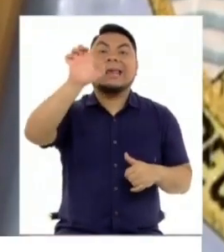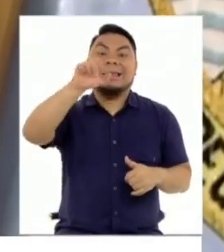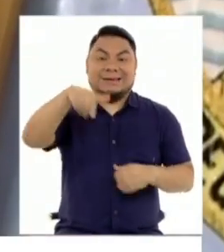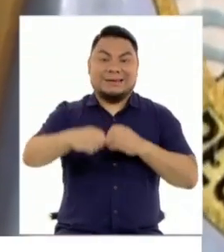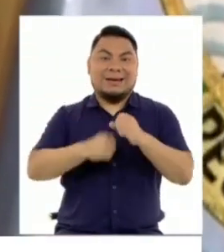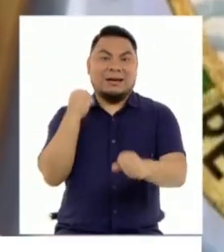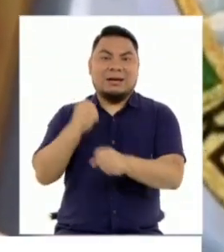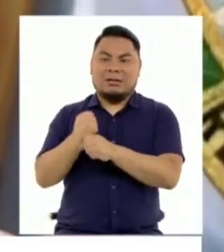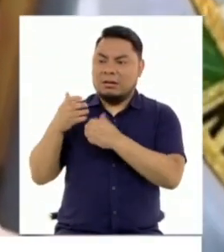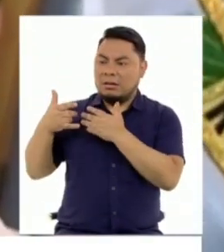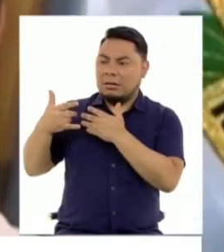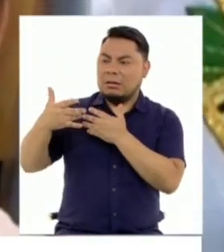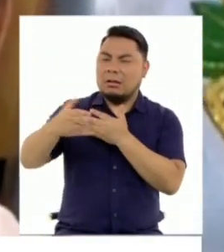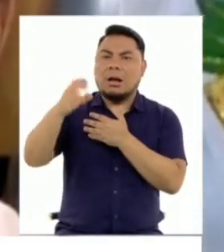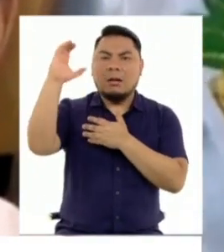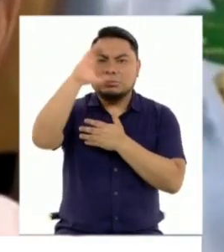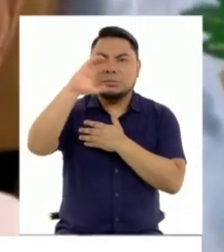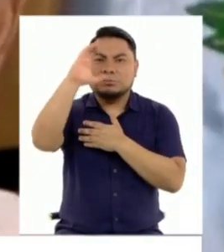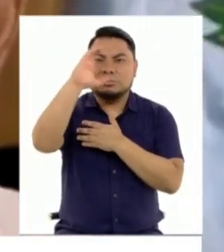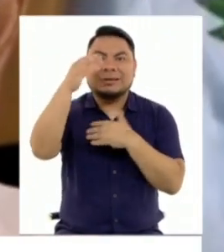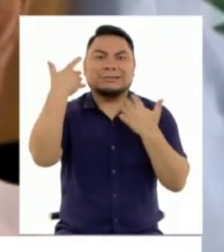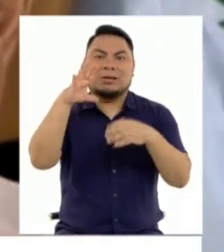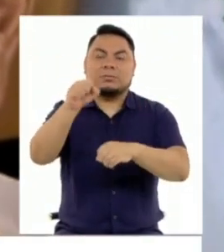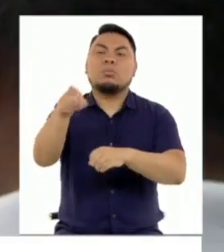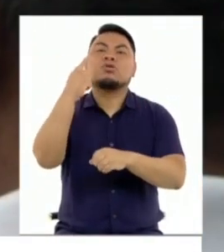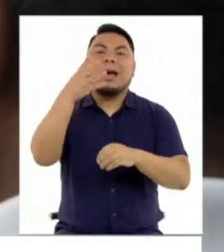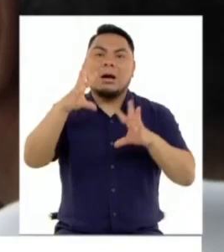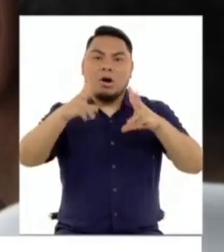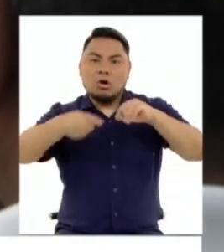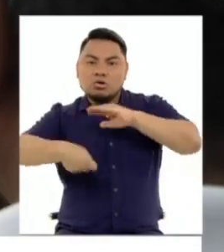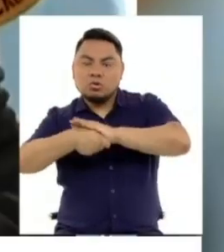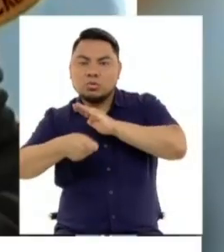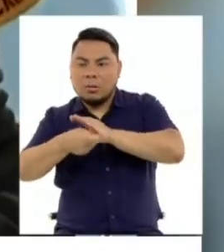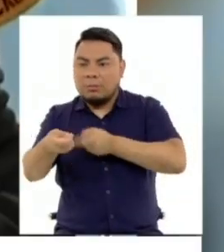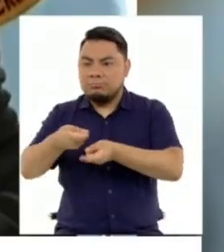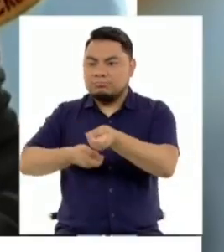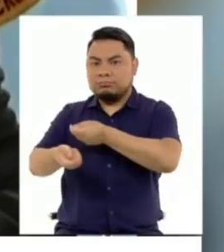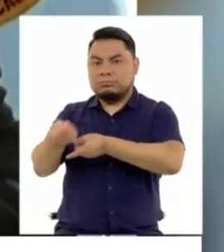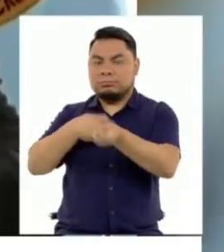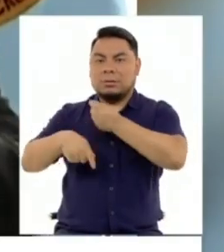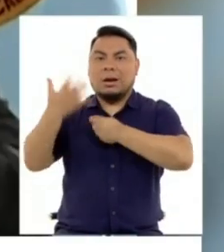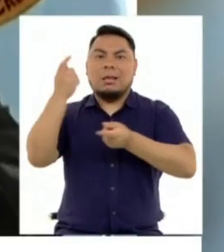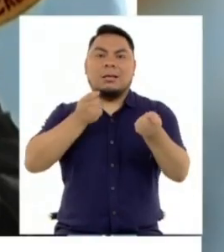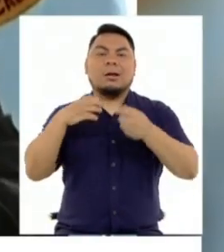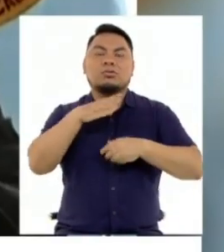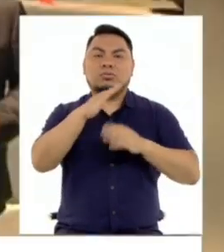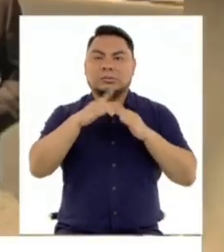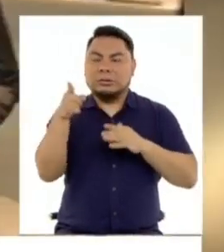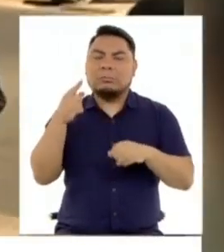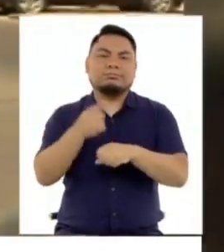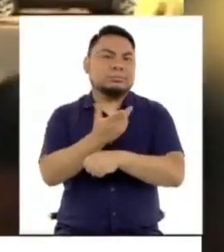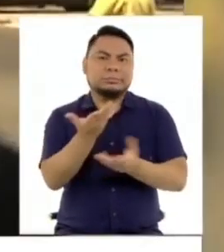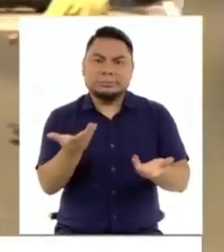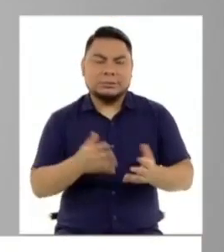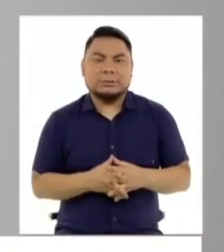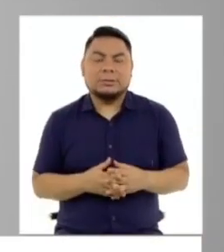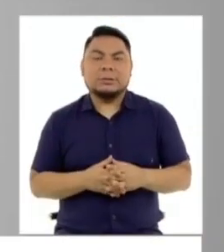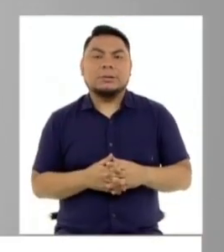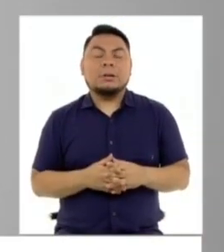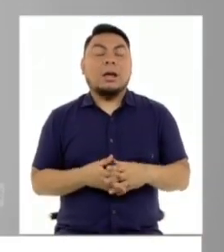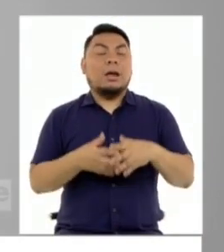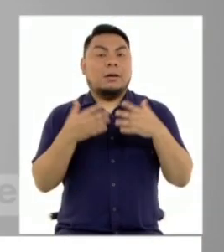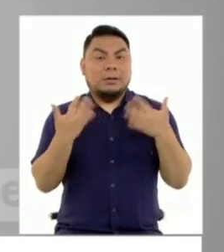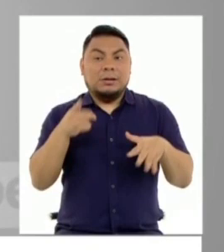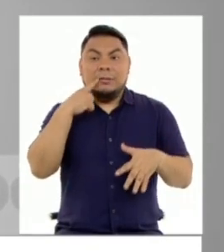año tras ser condenado por los delitos de colusión y negociación incompatible en agravio del Estado.